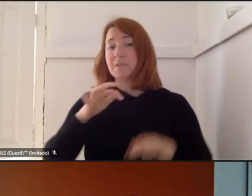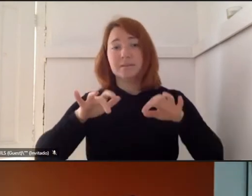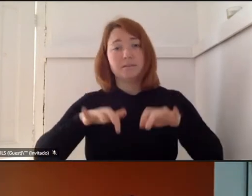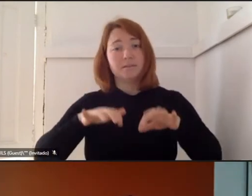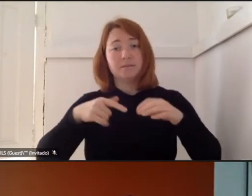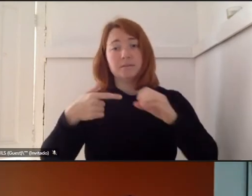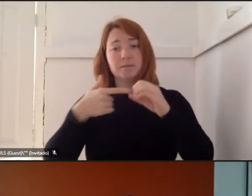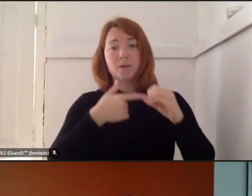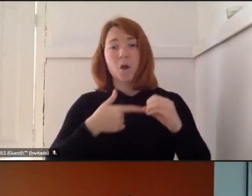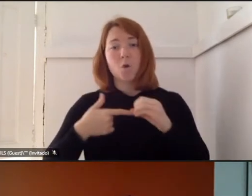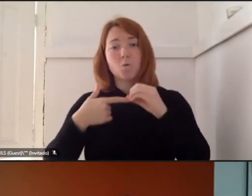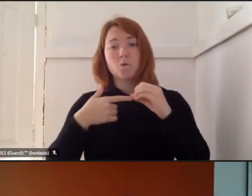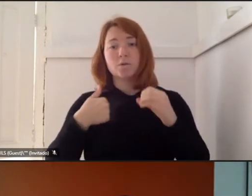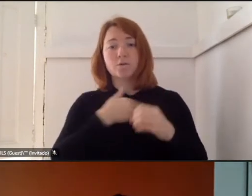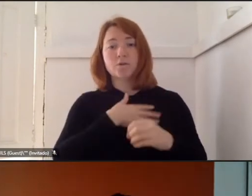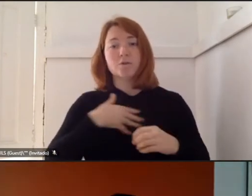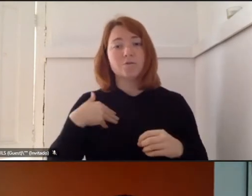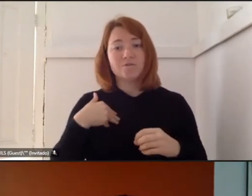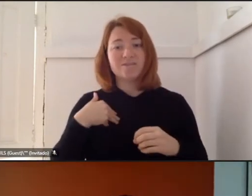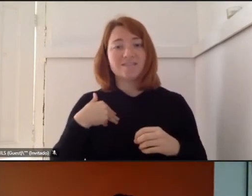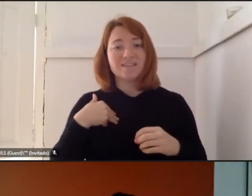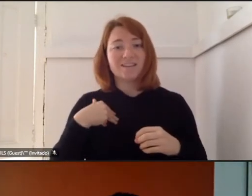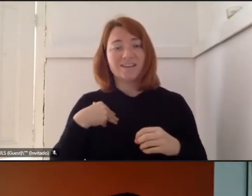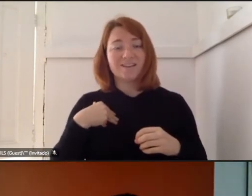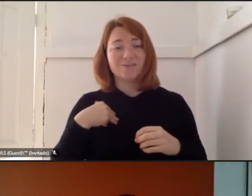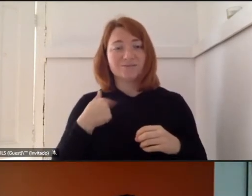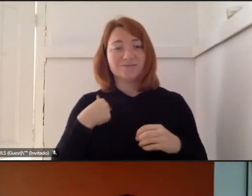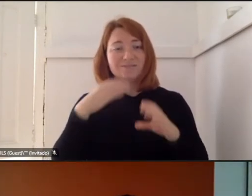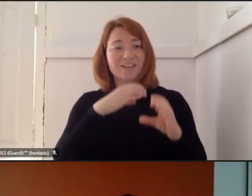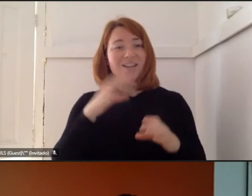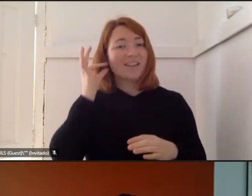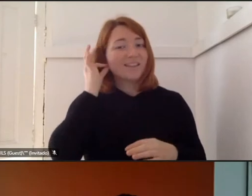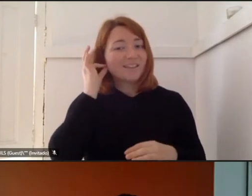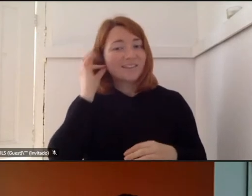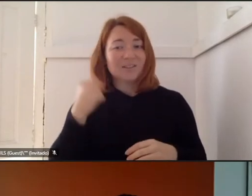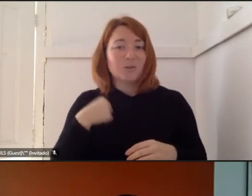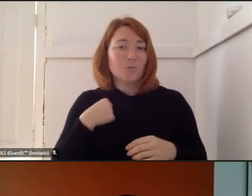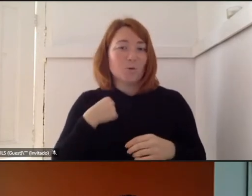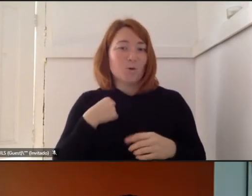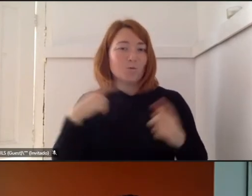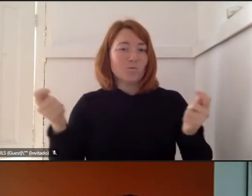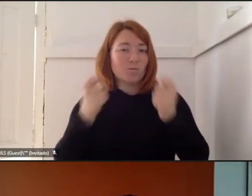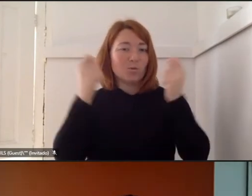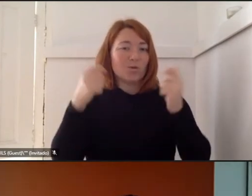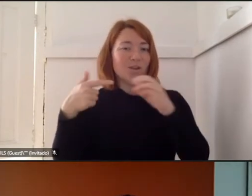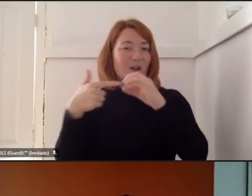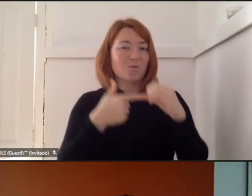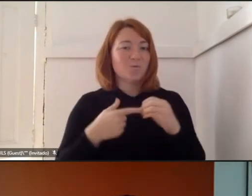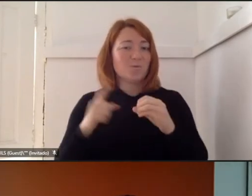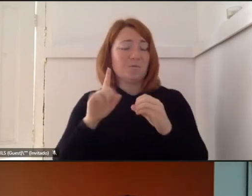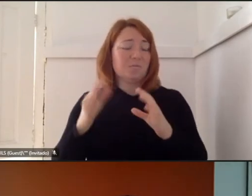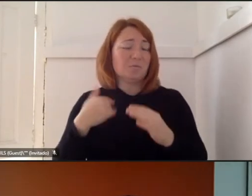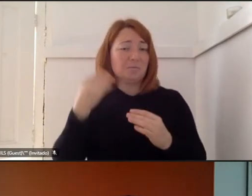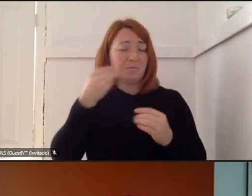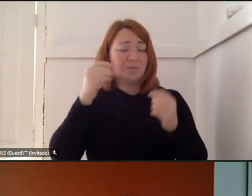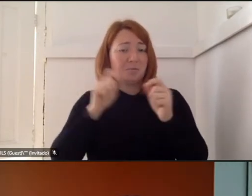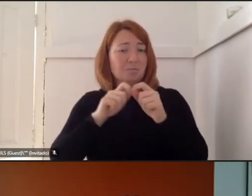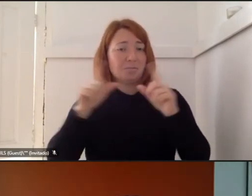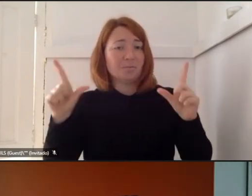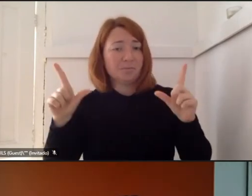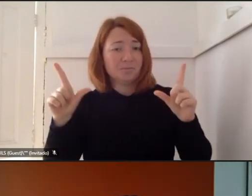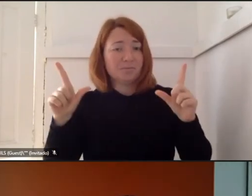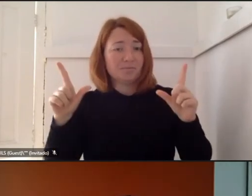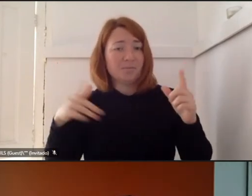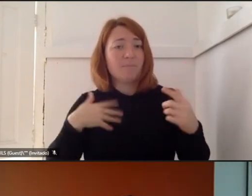en Google, no es por hacerle aquí publicidad a Google, pero yo creo que ya aparece. A mí ahora me está